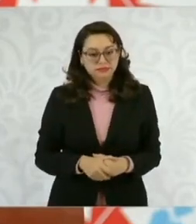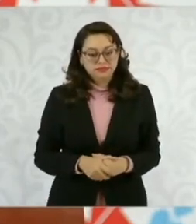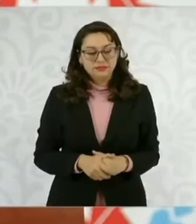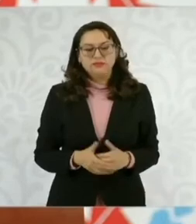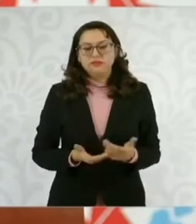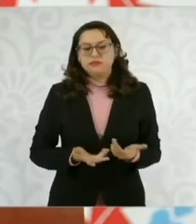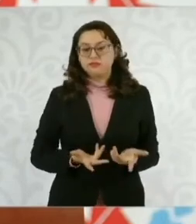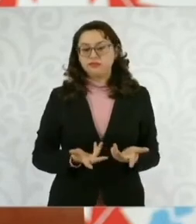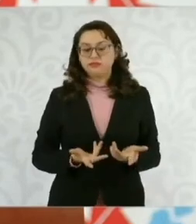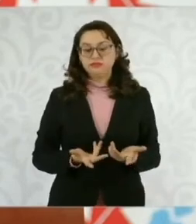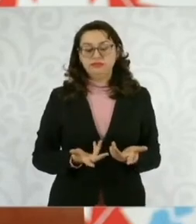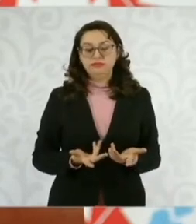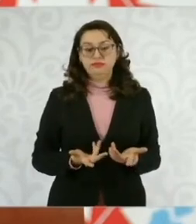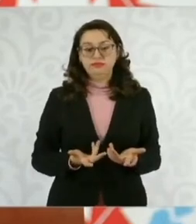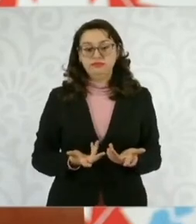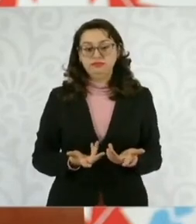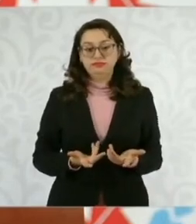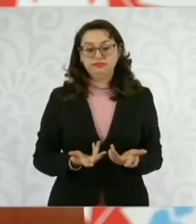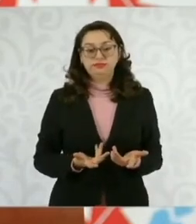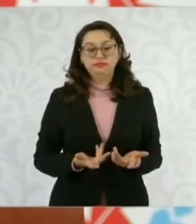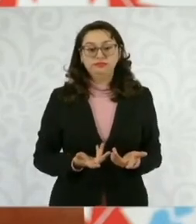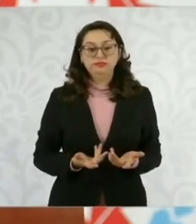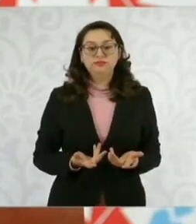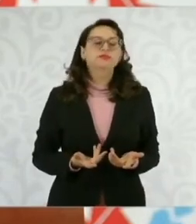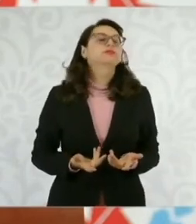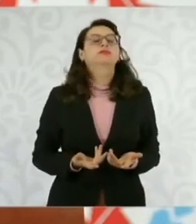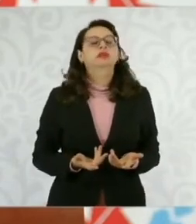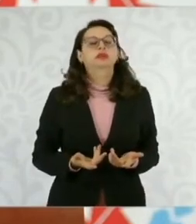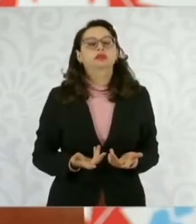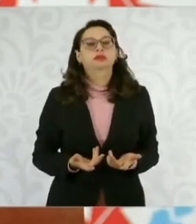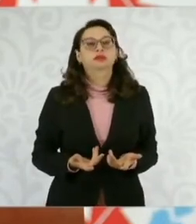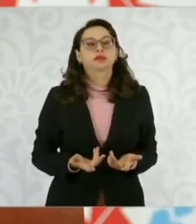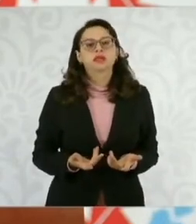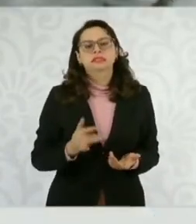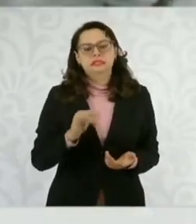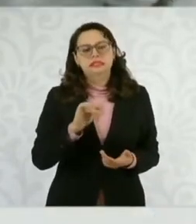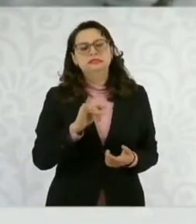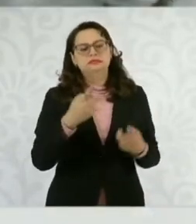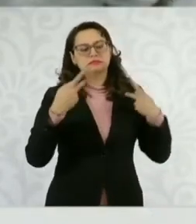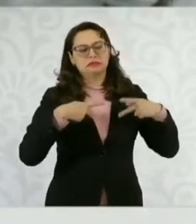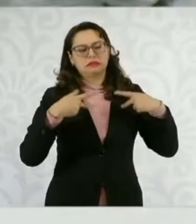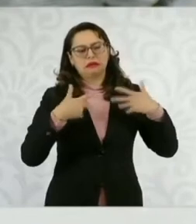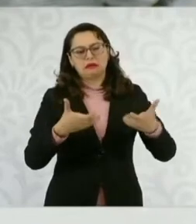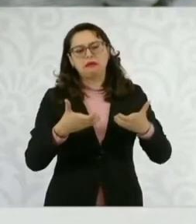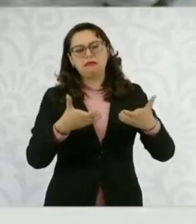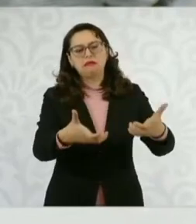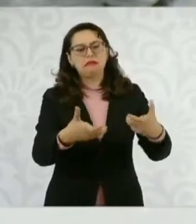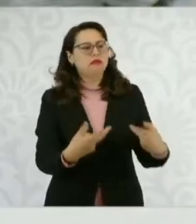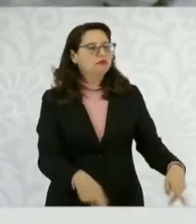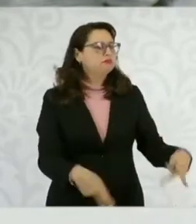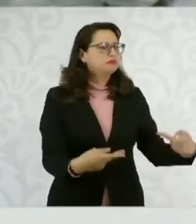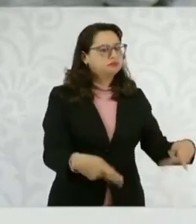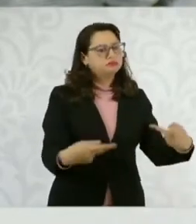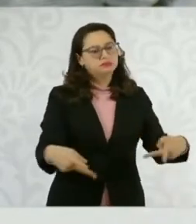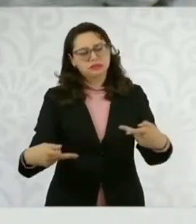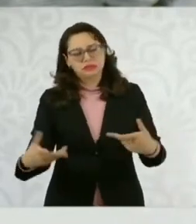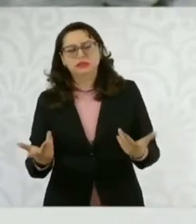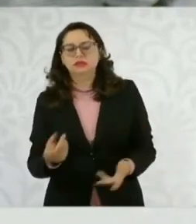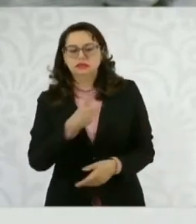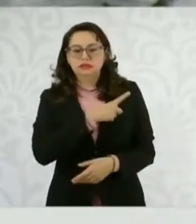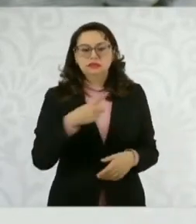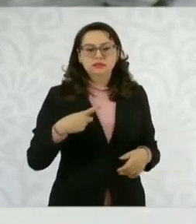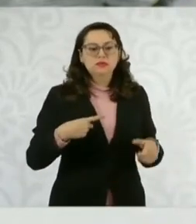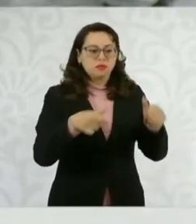Entonces, no solamente es que hay que tener programas para quien vende en la vía pública, o que